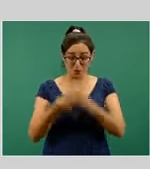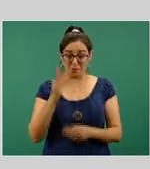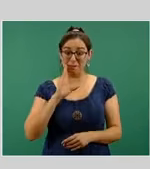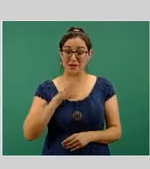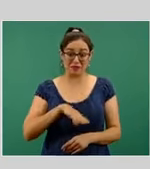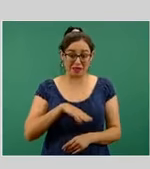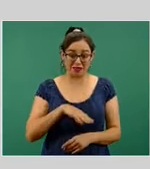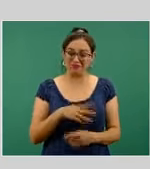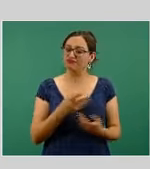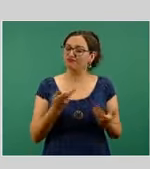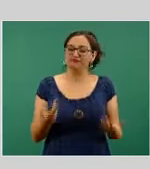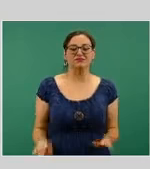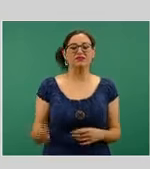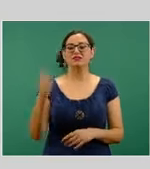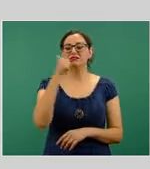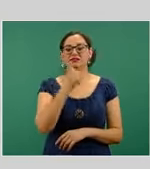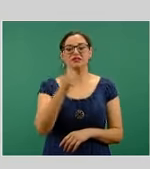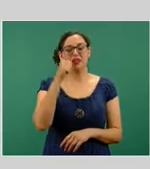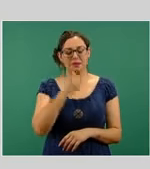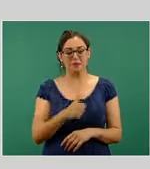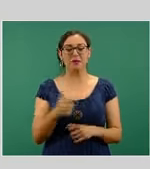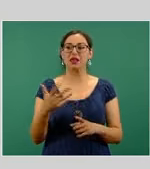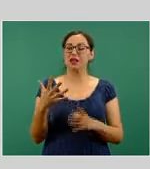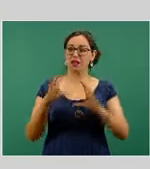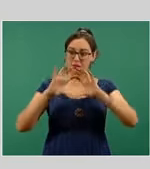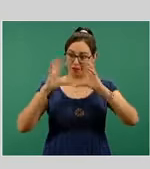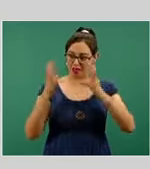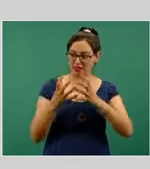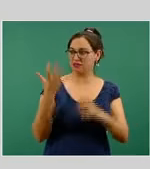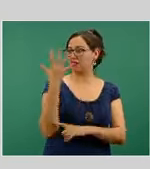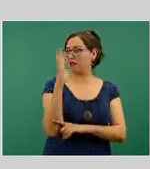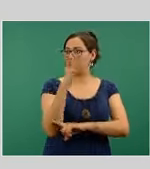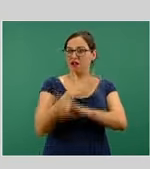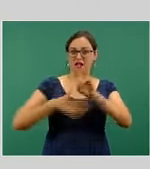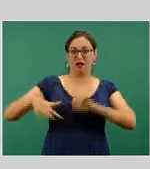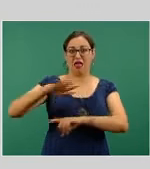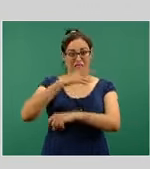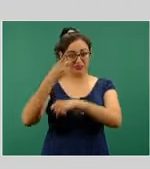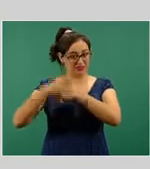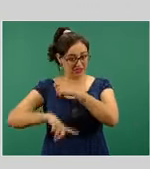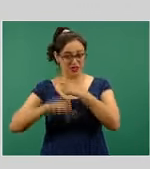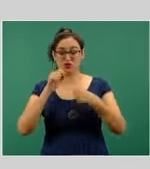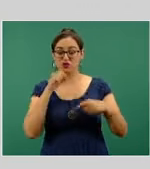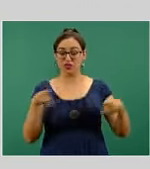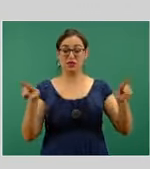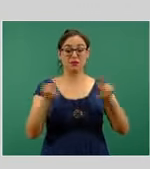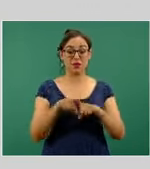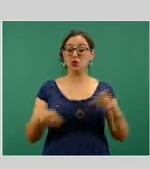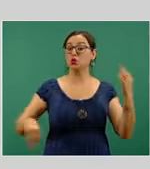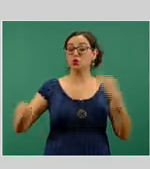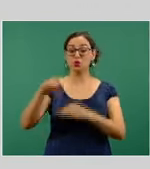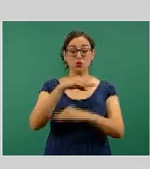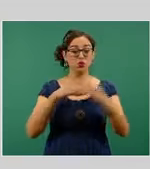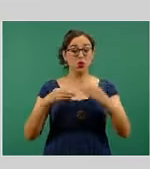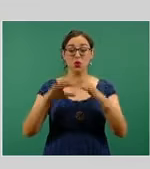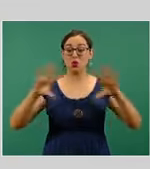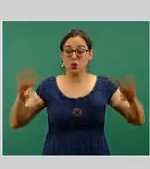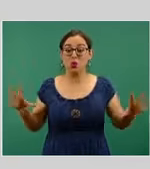formas también tiene impactos ambientales y planetarios, y que las soluciones tienen que ser integrales, tienen que ver con el